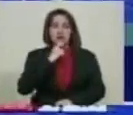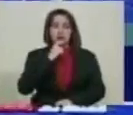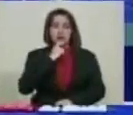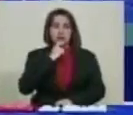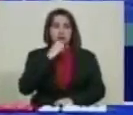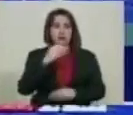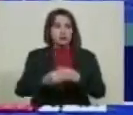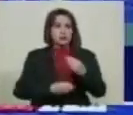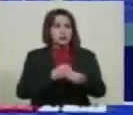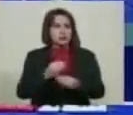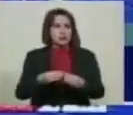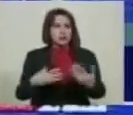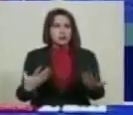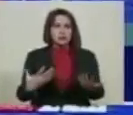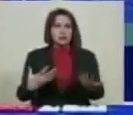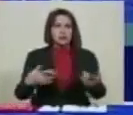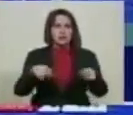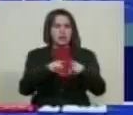se pusieron como locos.